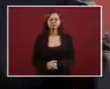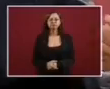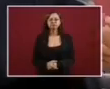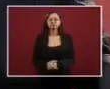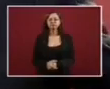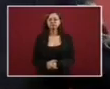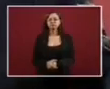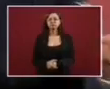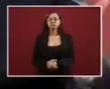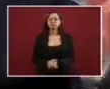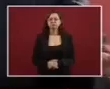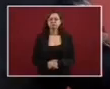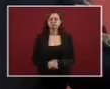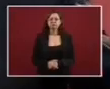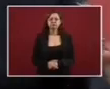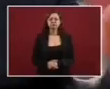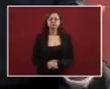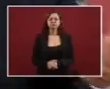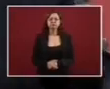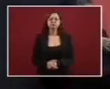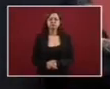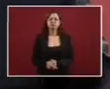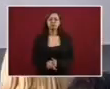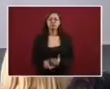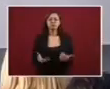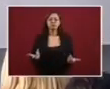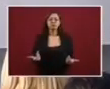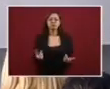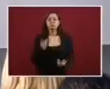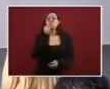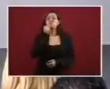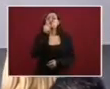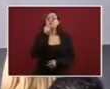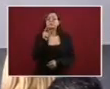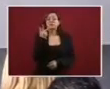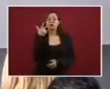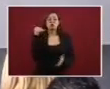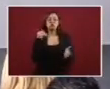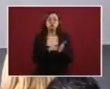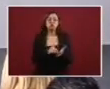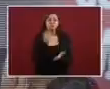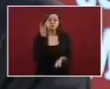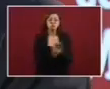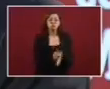tener una guardia de ocho mil elementos para que los cuiden